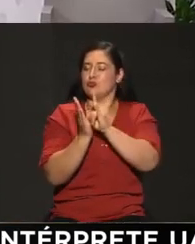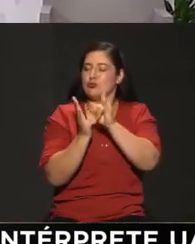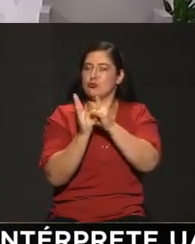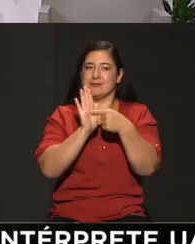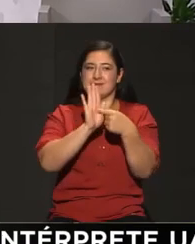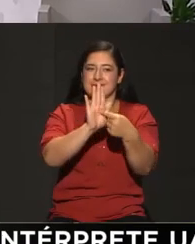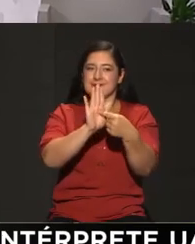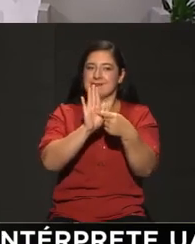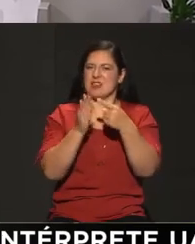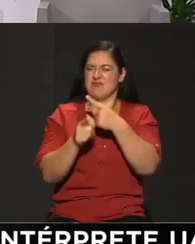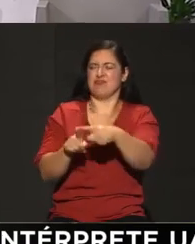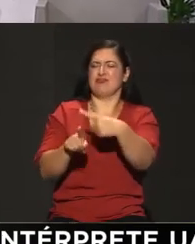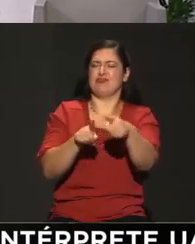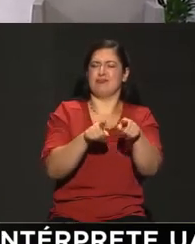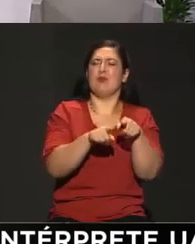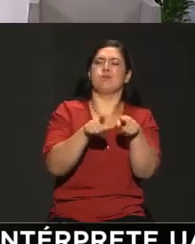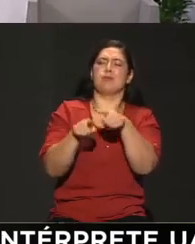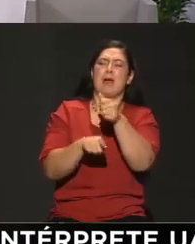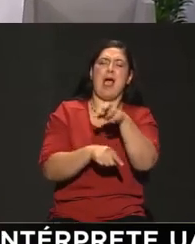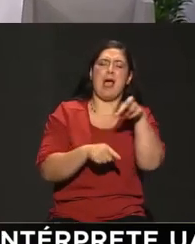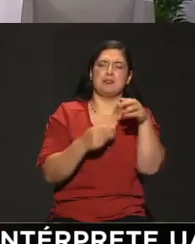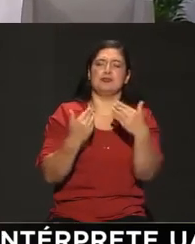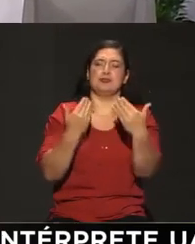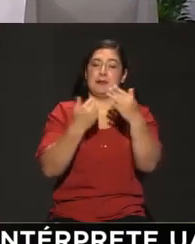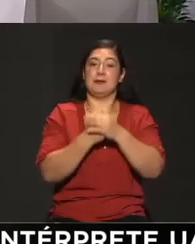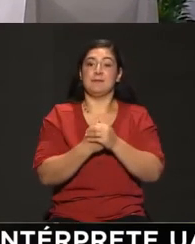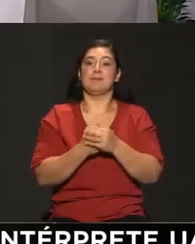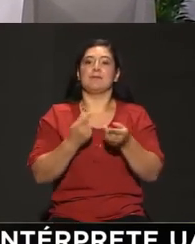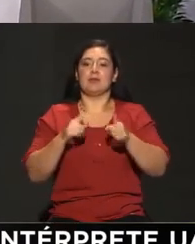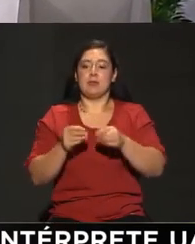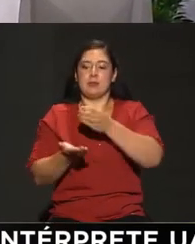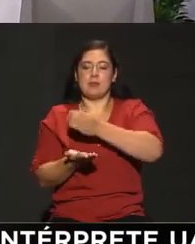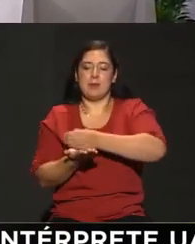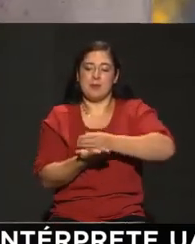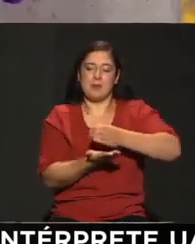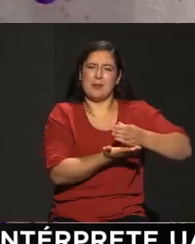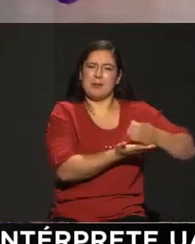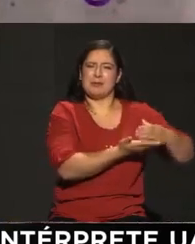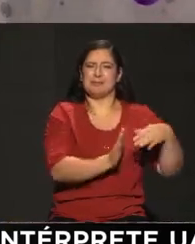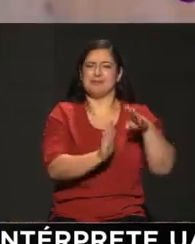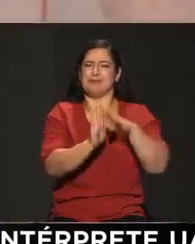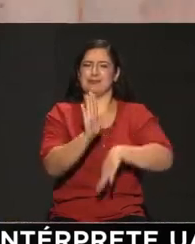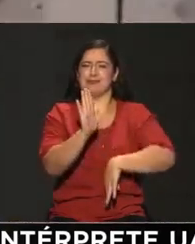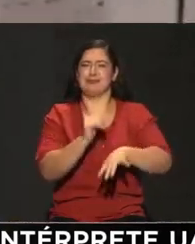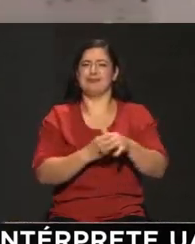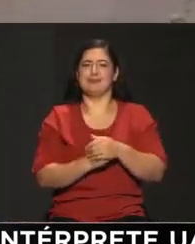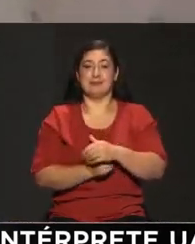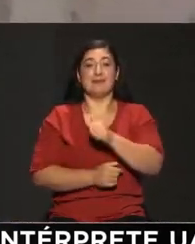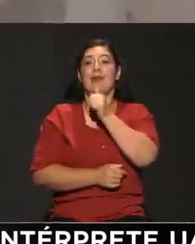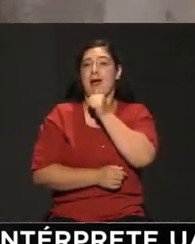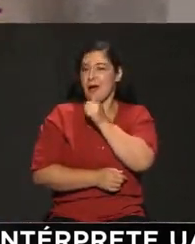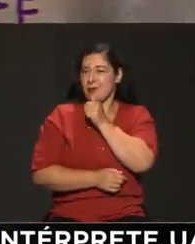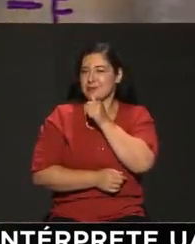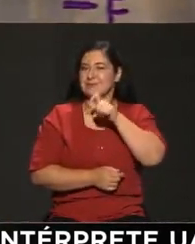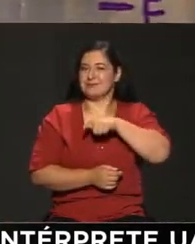muestro este, pero hay muchos más de aplicación. Tenemos botellitas estandarizadas que son súper económicas. Agua, como